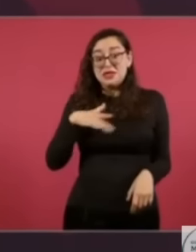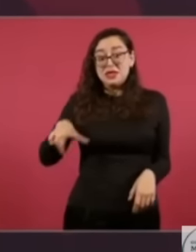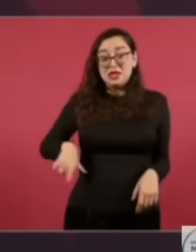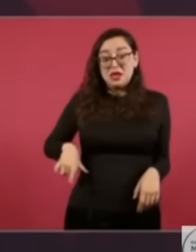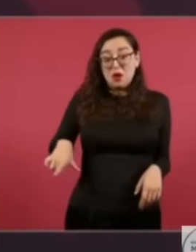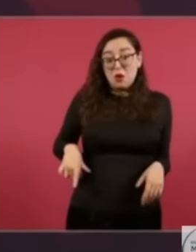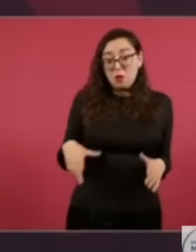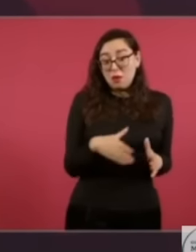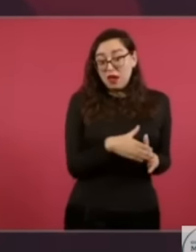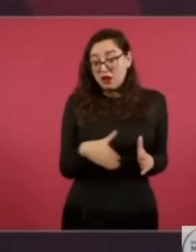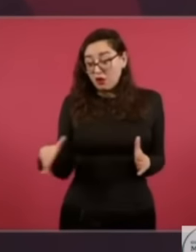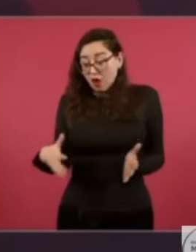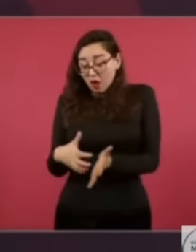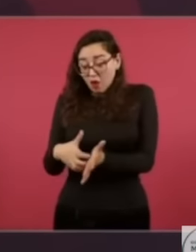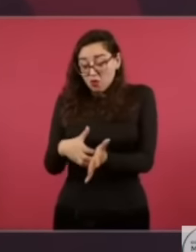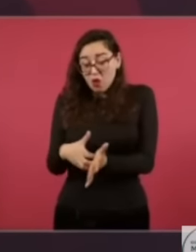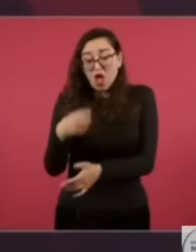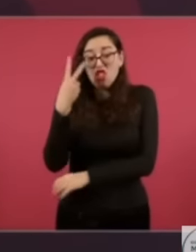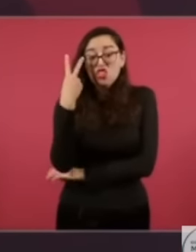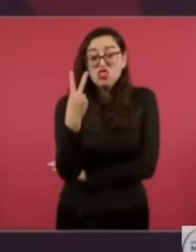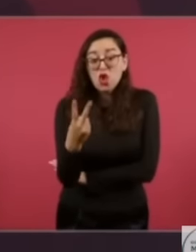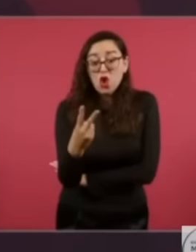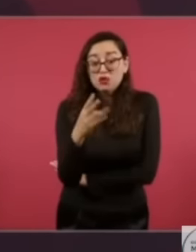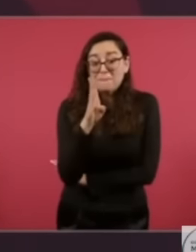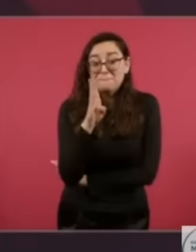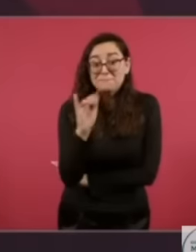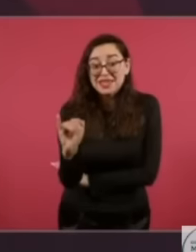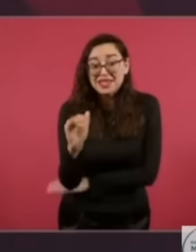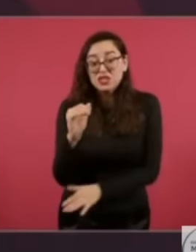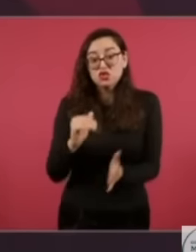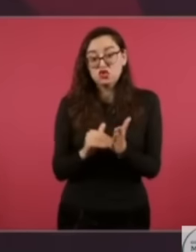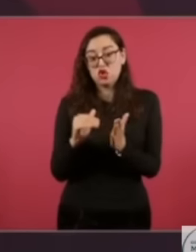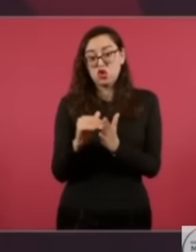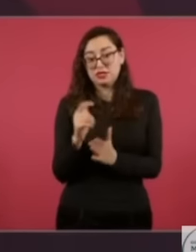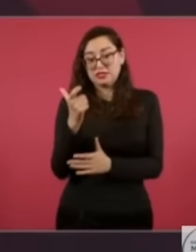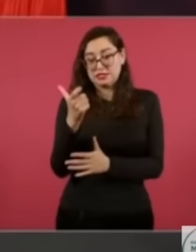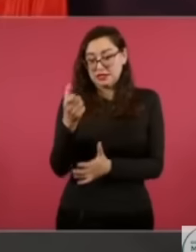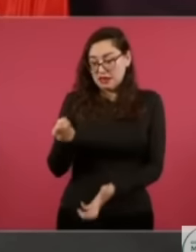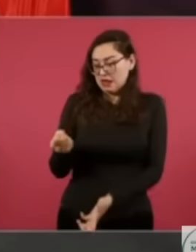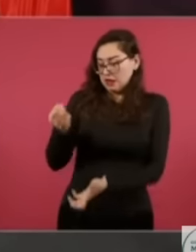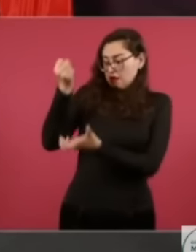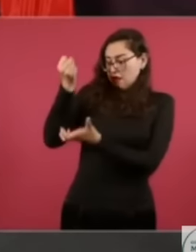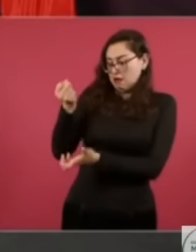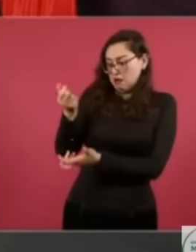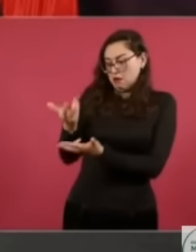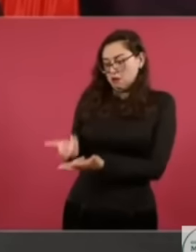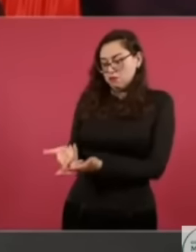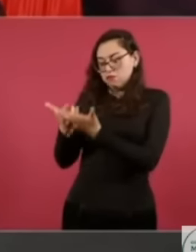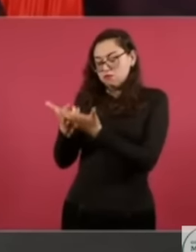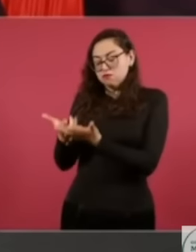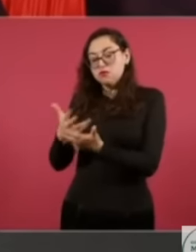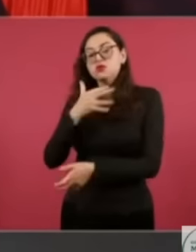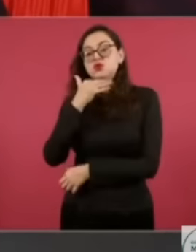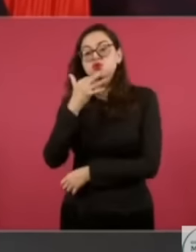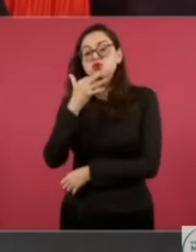de pesos por no permitir la corrupción y por hacer un gobierno austero.